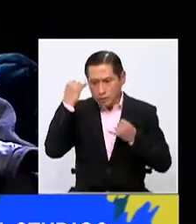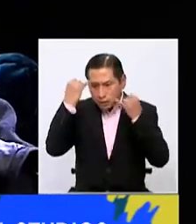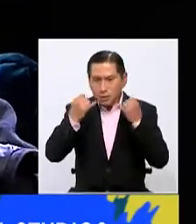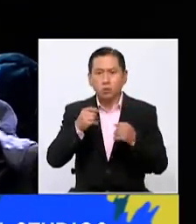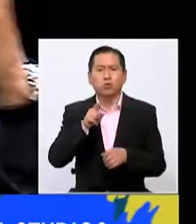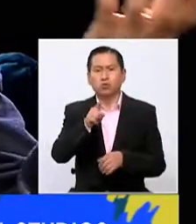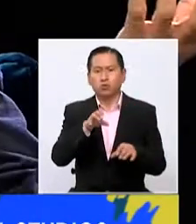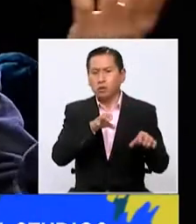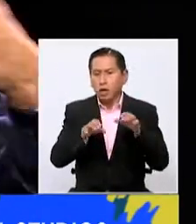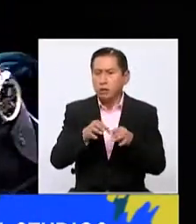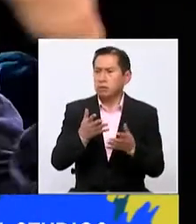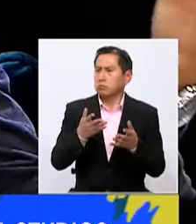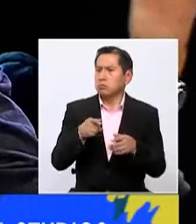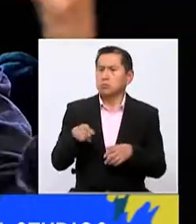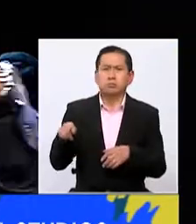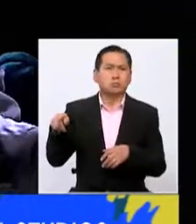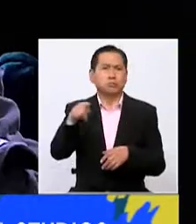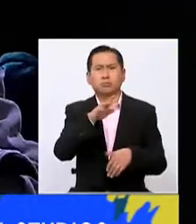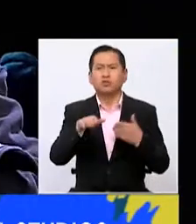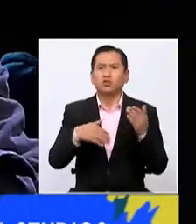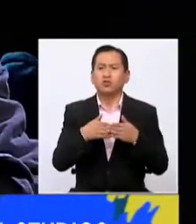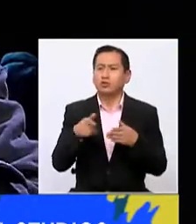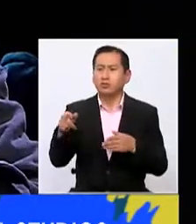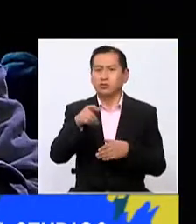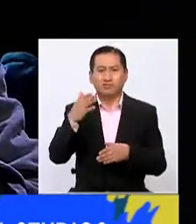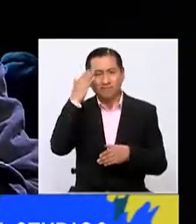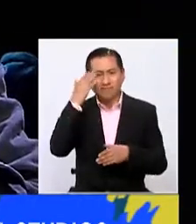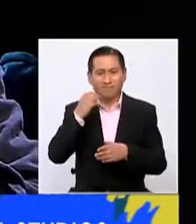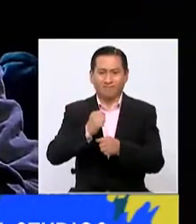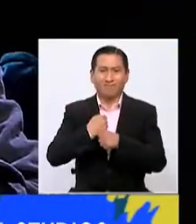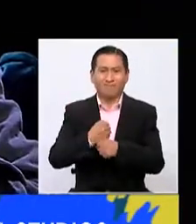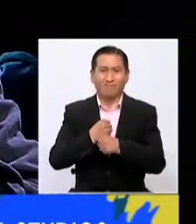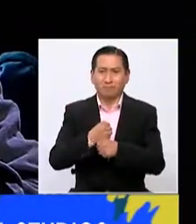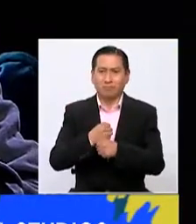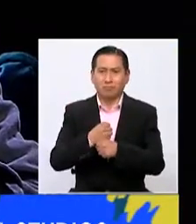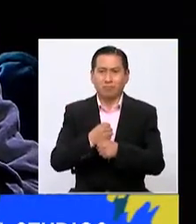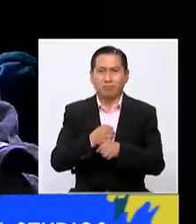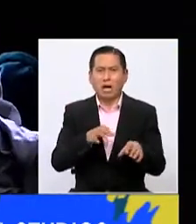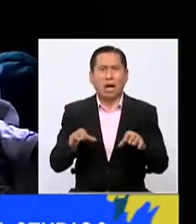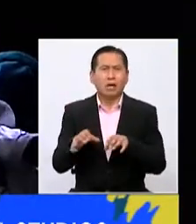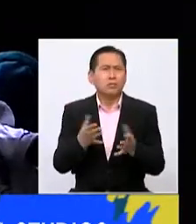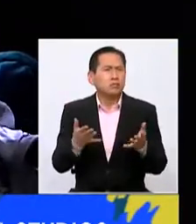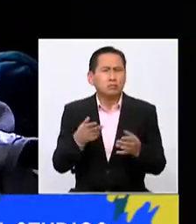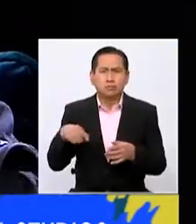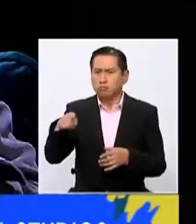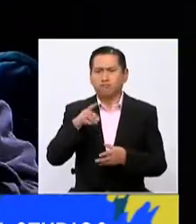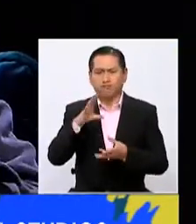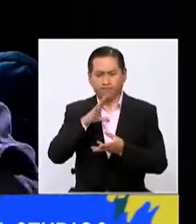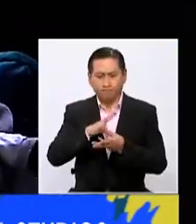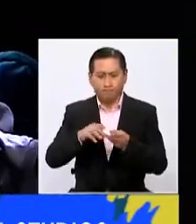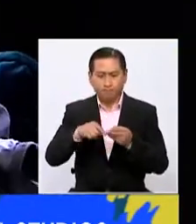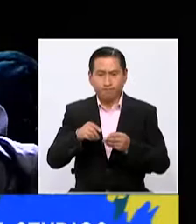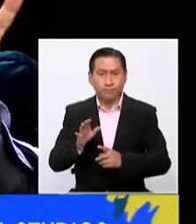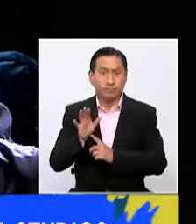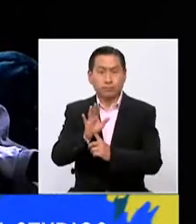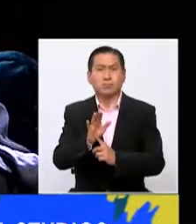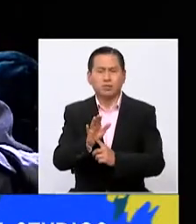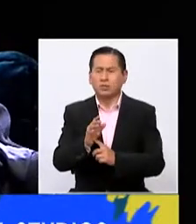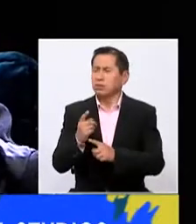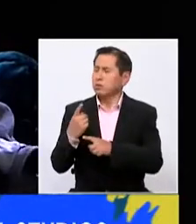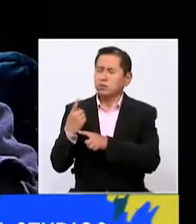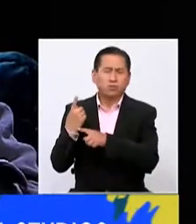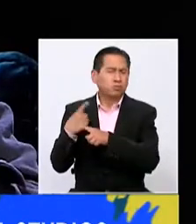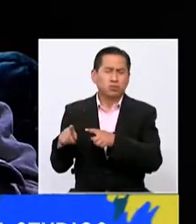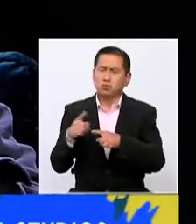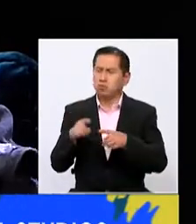tú, lo que hacen todos nuestros colegas en la industria, que es pues contar una historia. En los distintos,